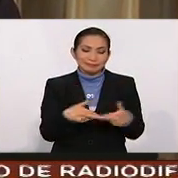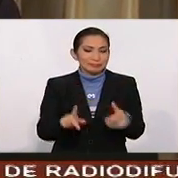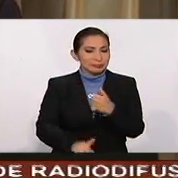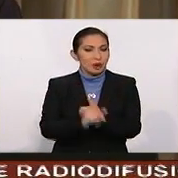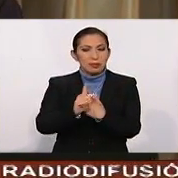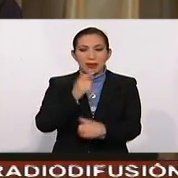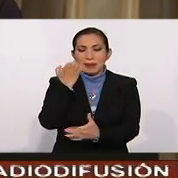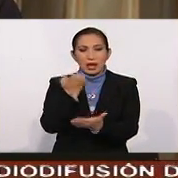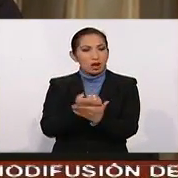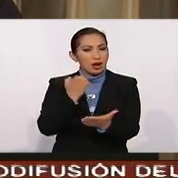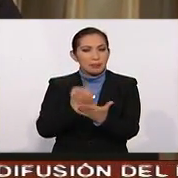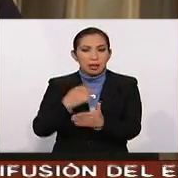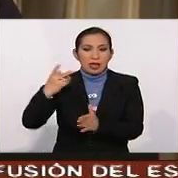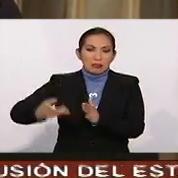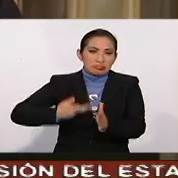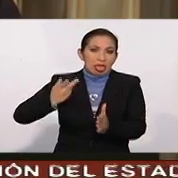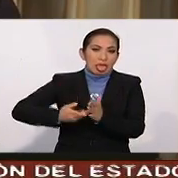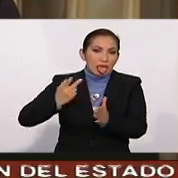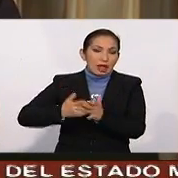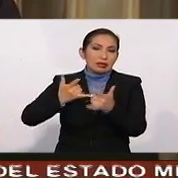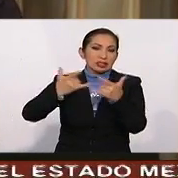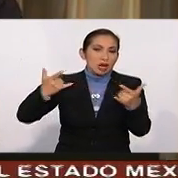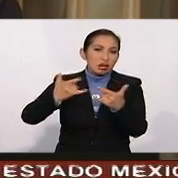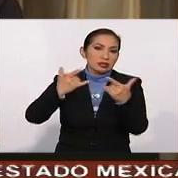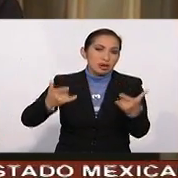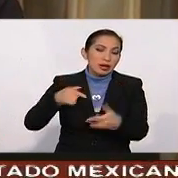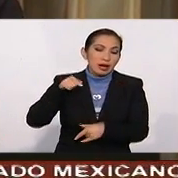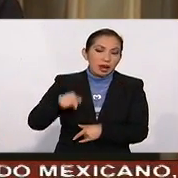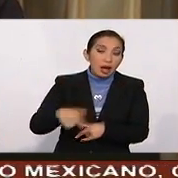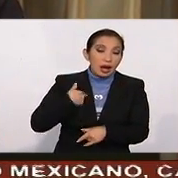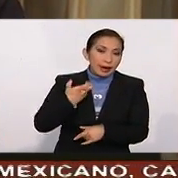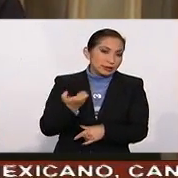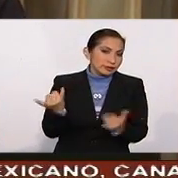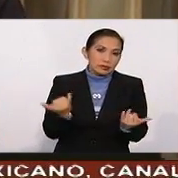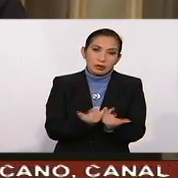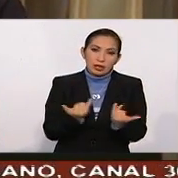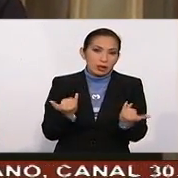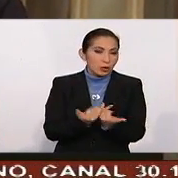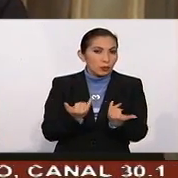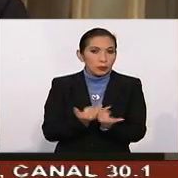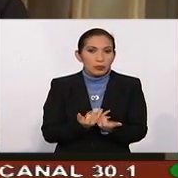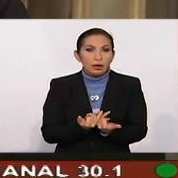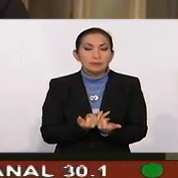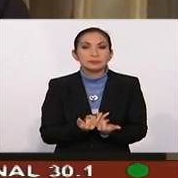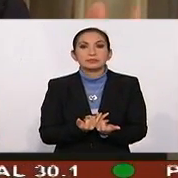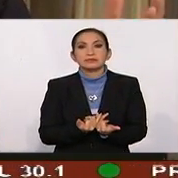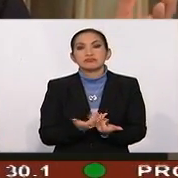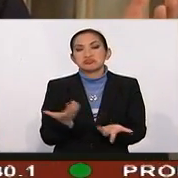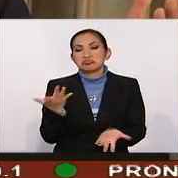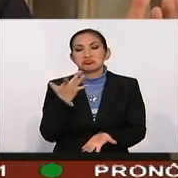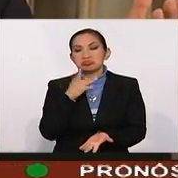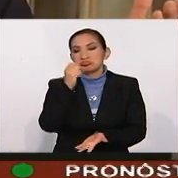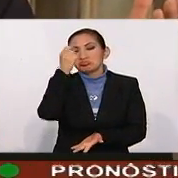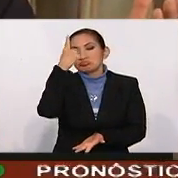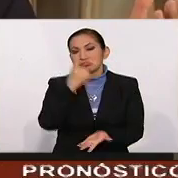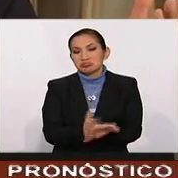crisis económicas que hemos tenido en el pasado. Hoy hay que entender que este es un mecanismo que